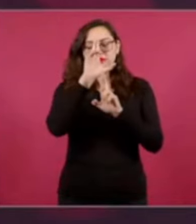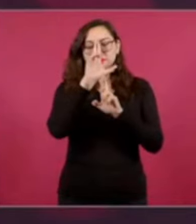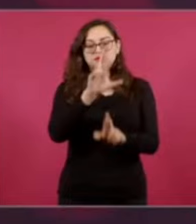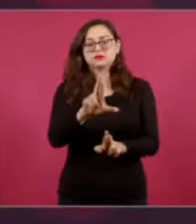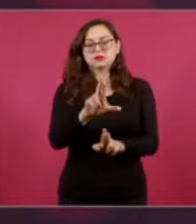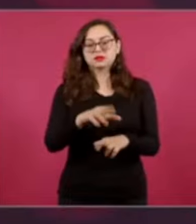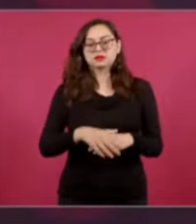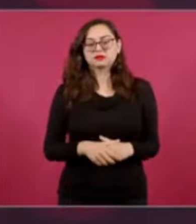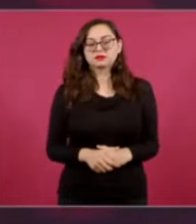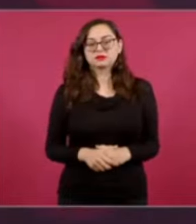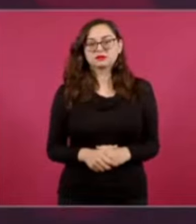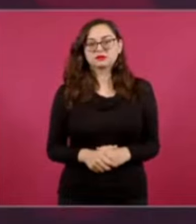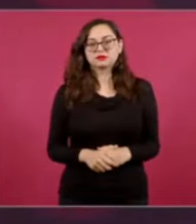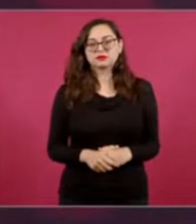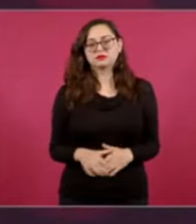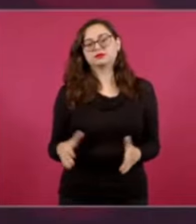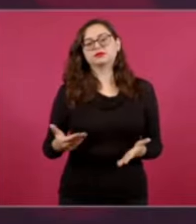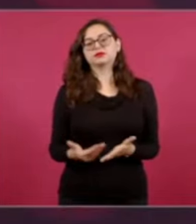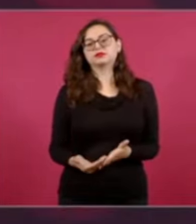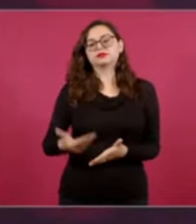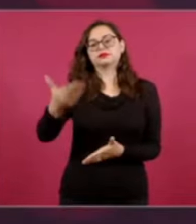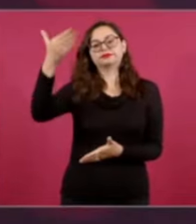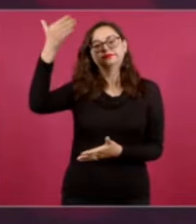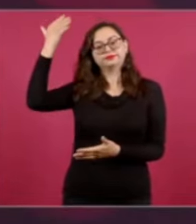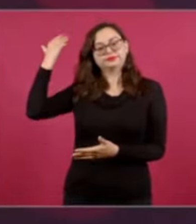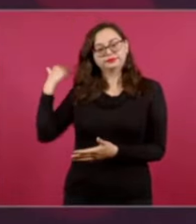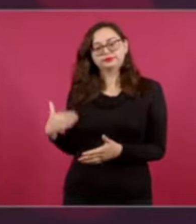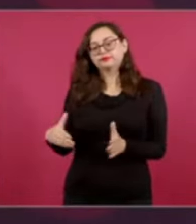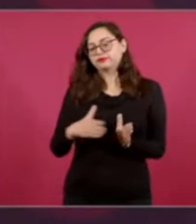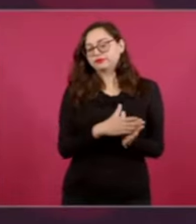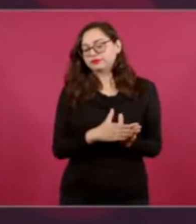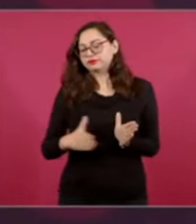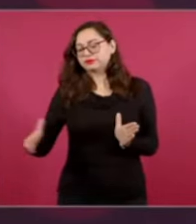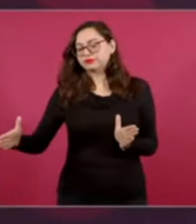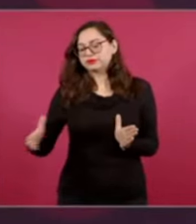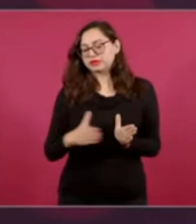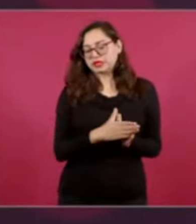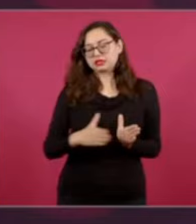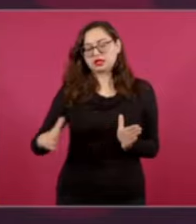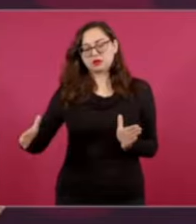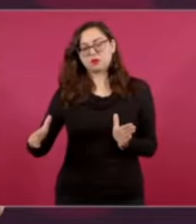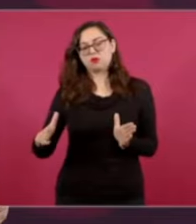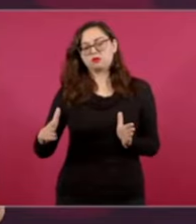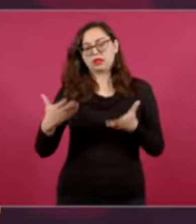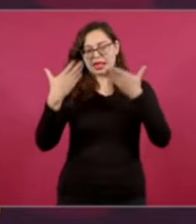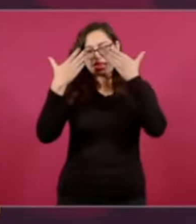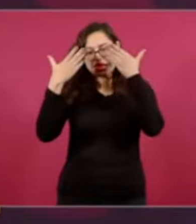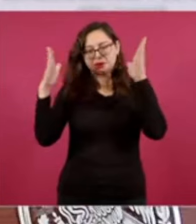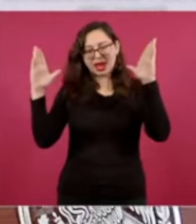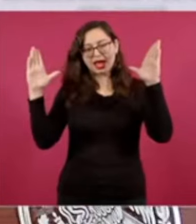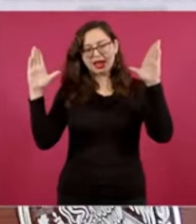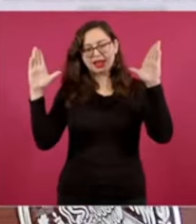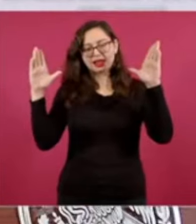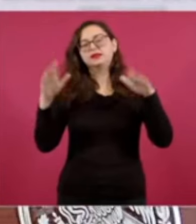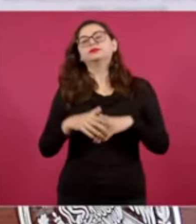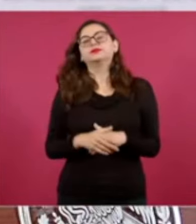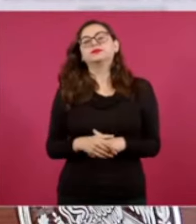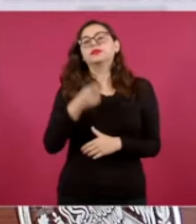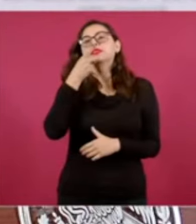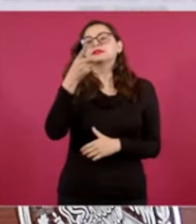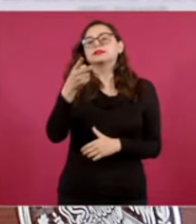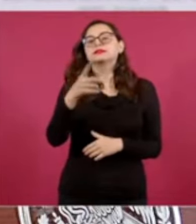En la época de los liberales, a veces lo repito, se decía que la prensa se